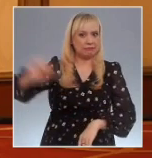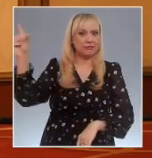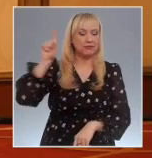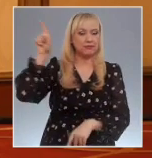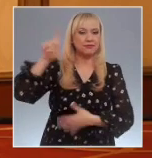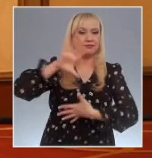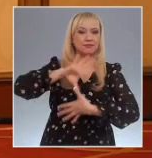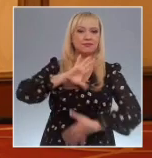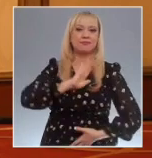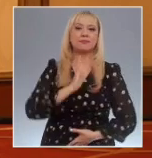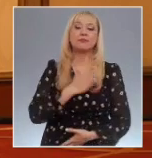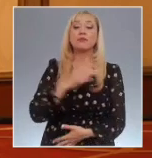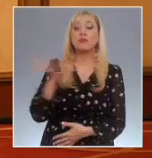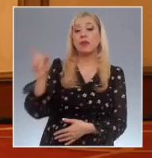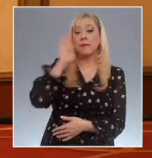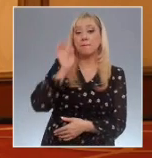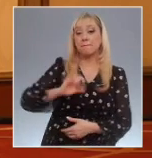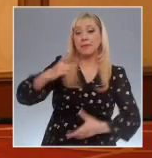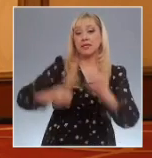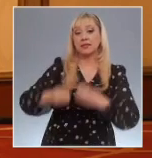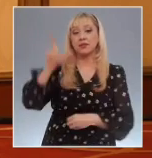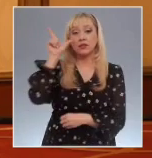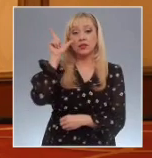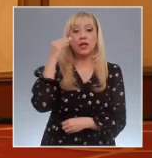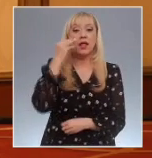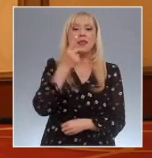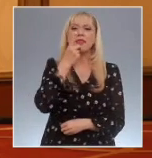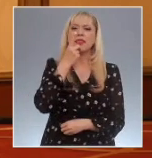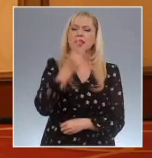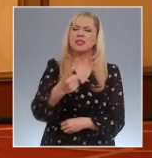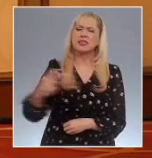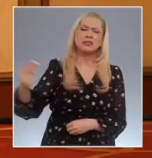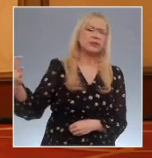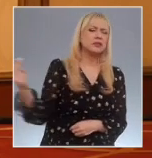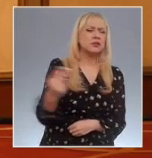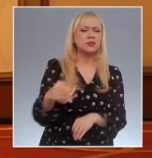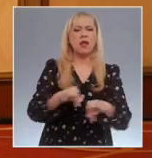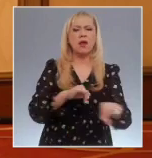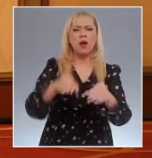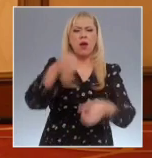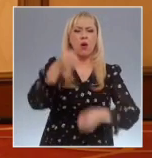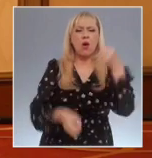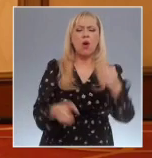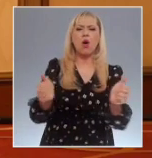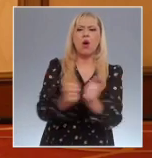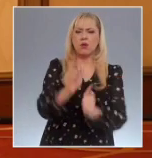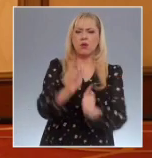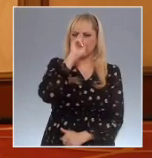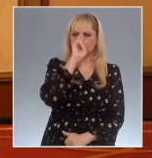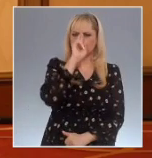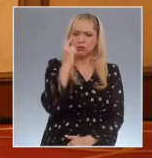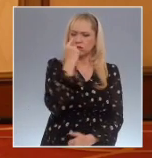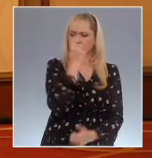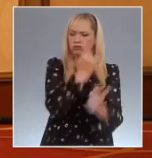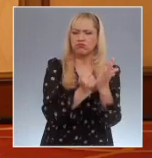independencia judicial para la democracia, sobre todo, dijo, en un contexto de ataques contra el Poder Judicial Federal